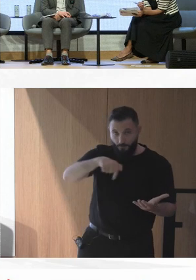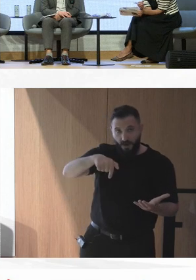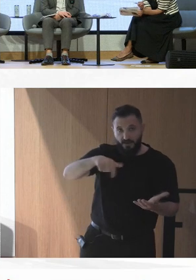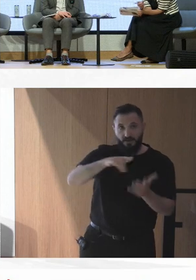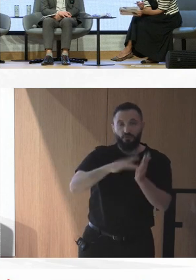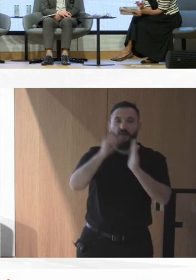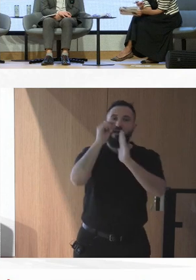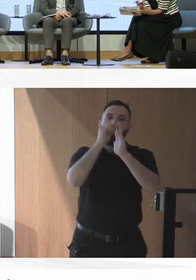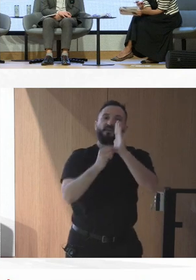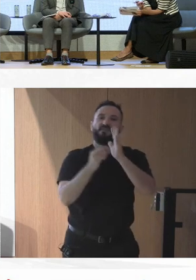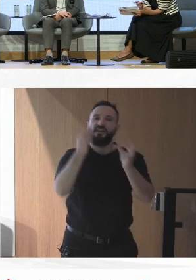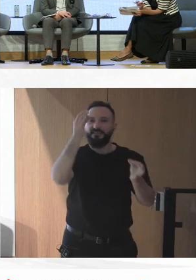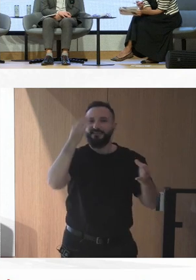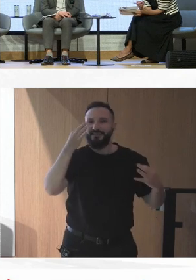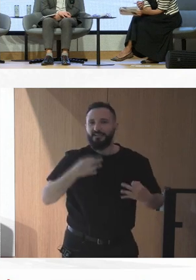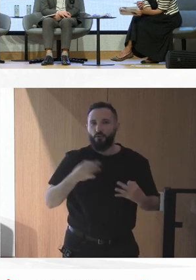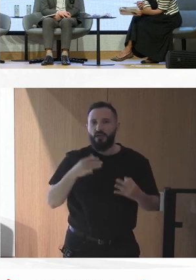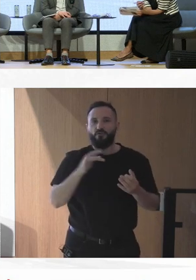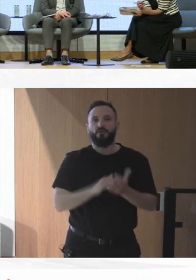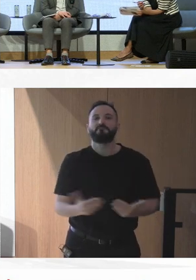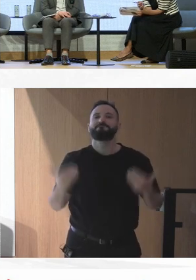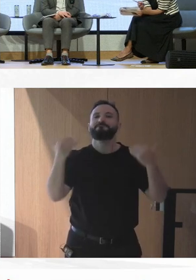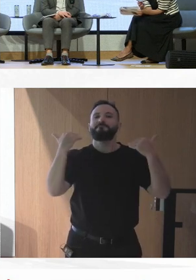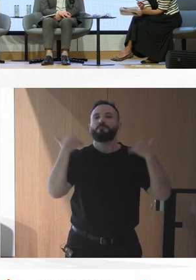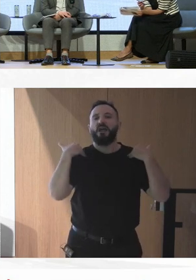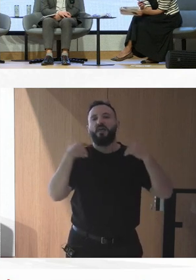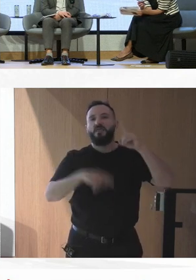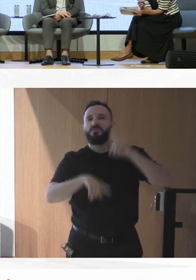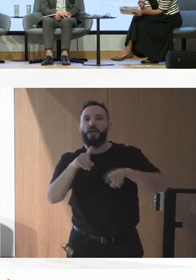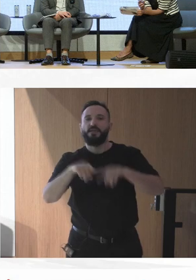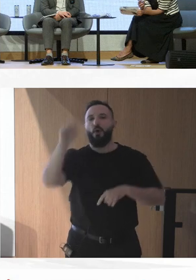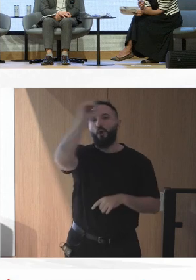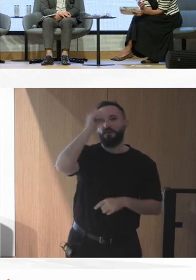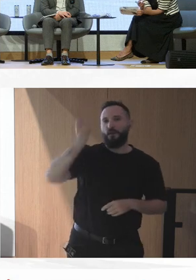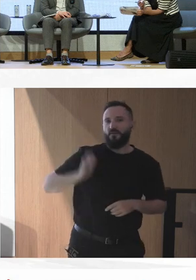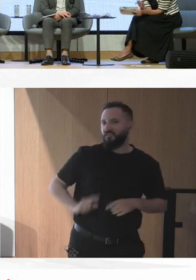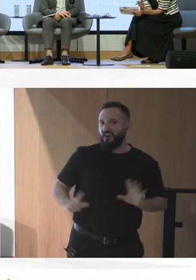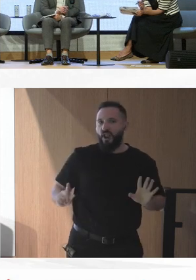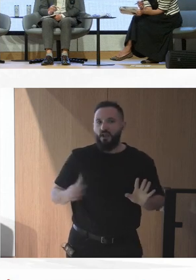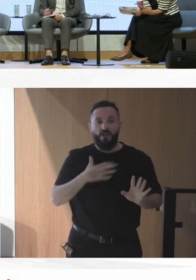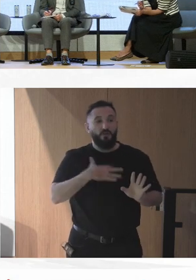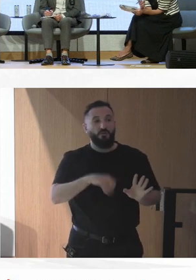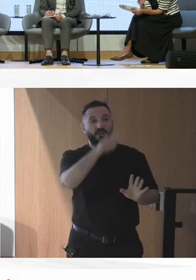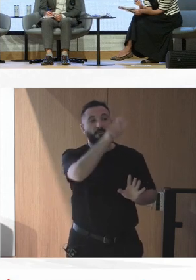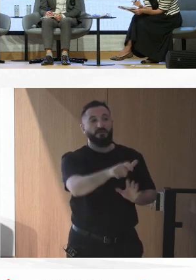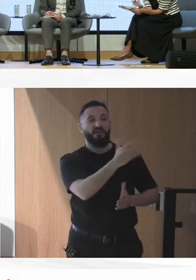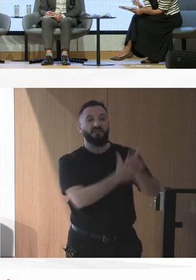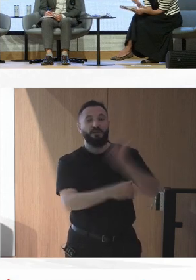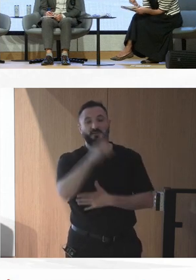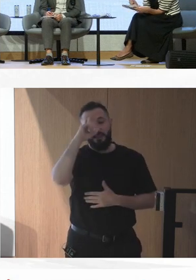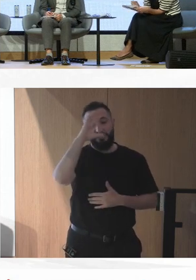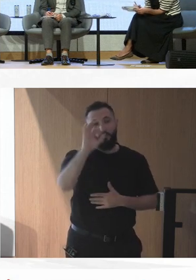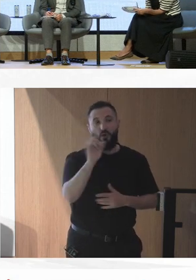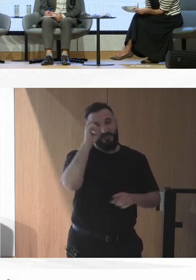adopción de medidas de seguridad es facultativa, es decir, no es obligatoria, ¿no? O sea, puede pasar que una persona con discapacidad intelectual